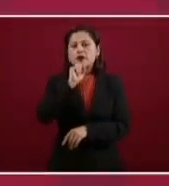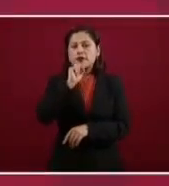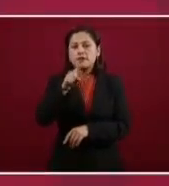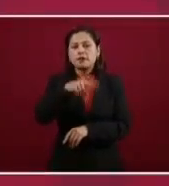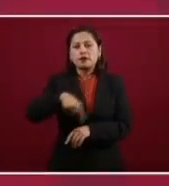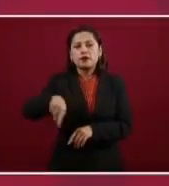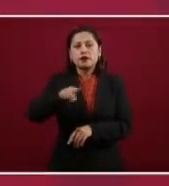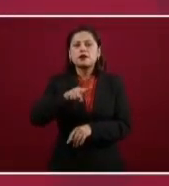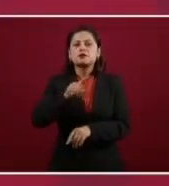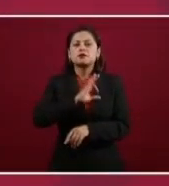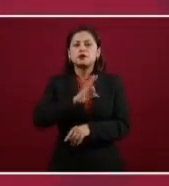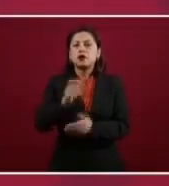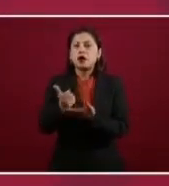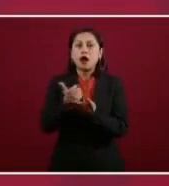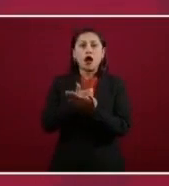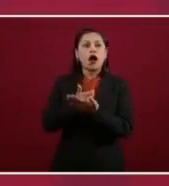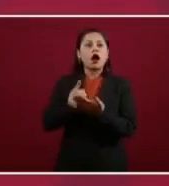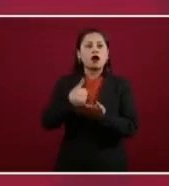compra